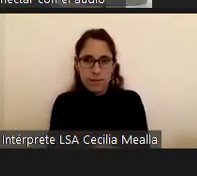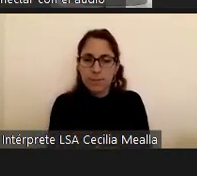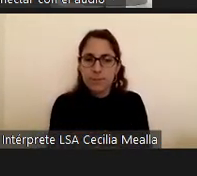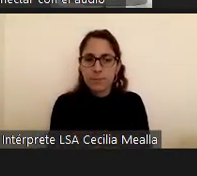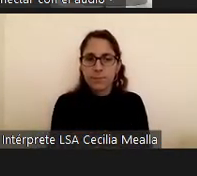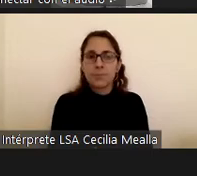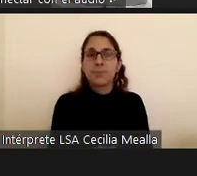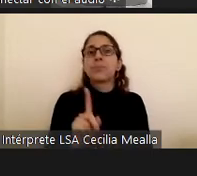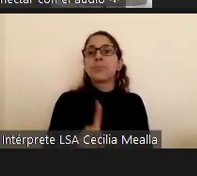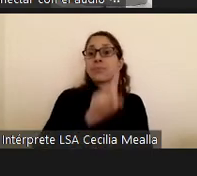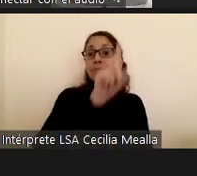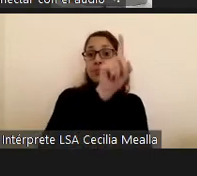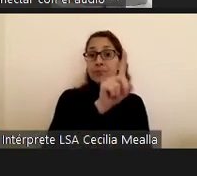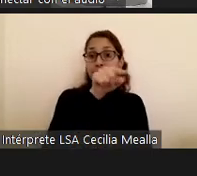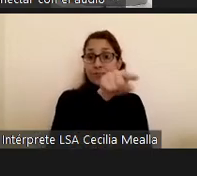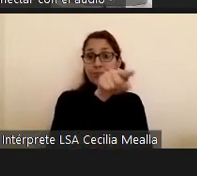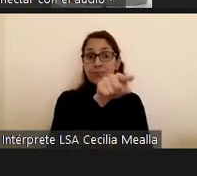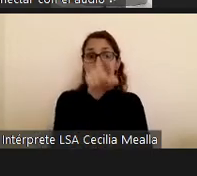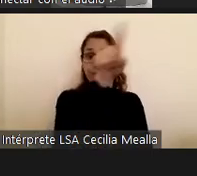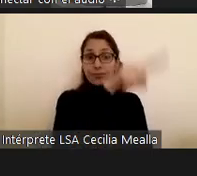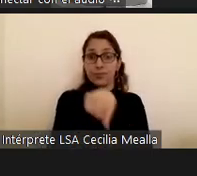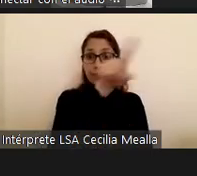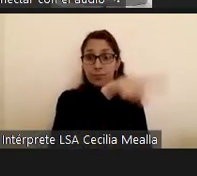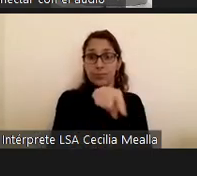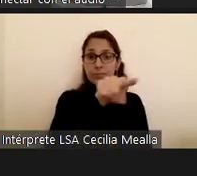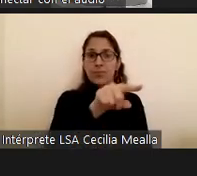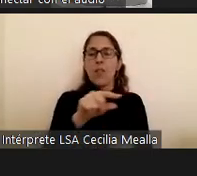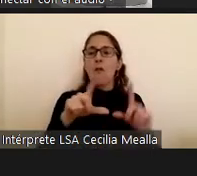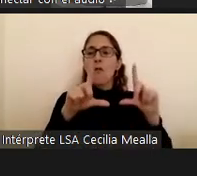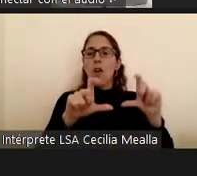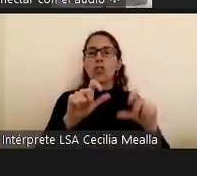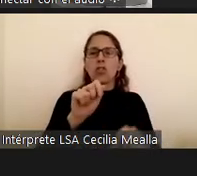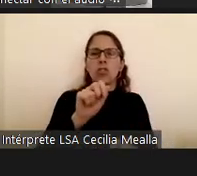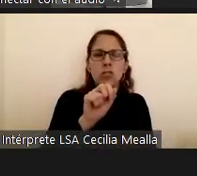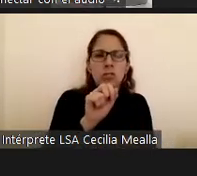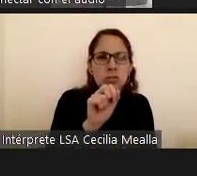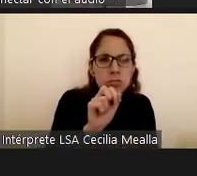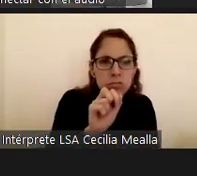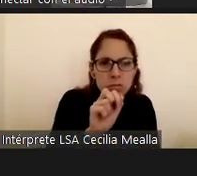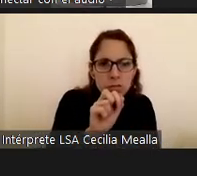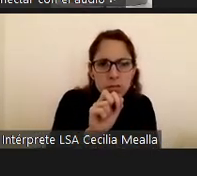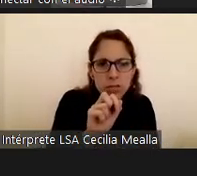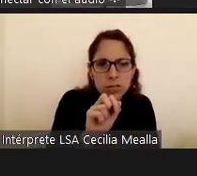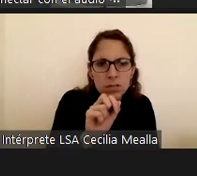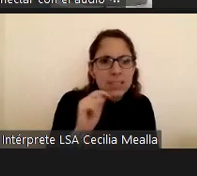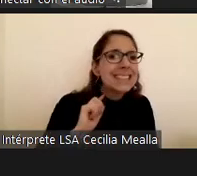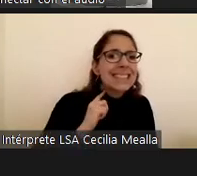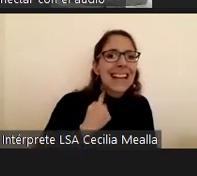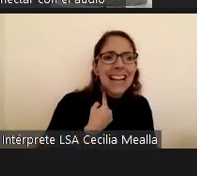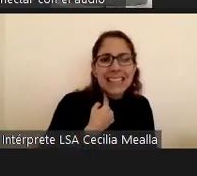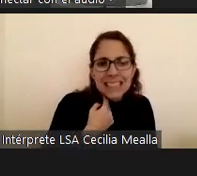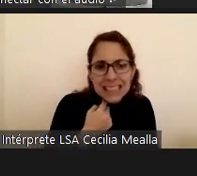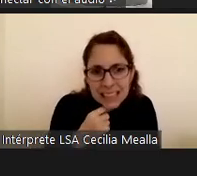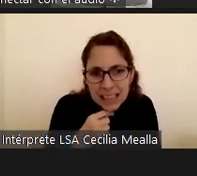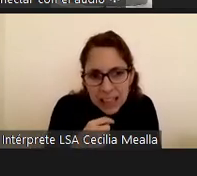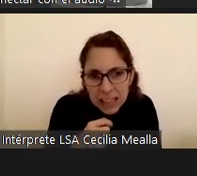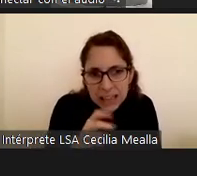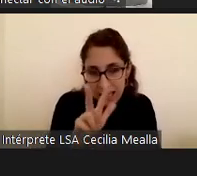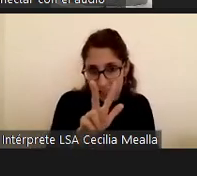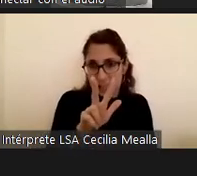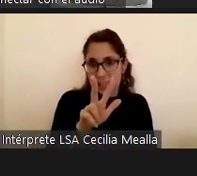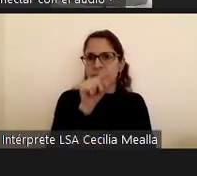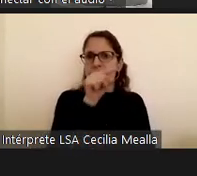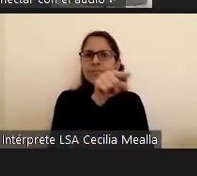este de acá, la foto 13.3, ¿sí? ¿Qué les parece acá?